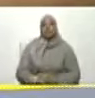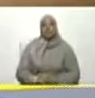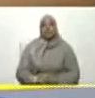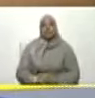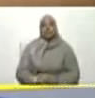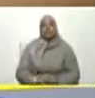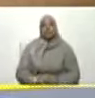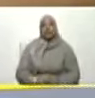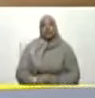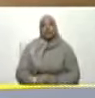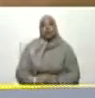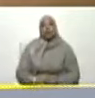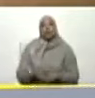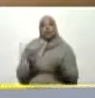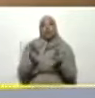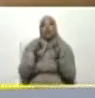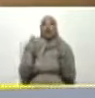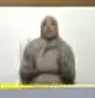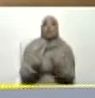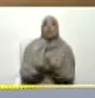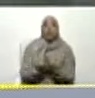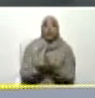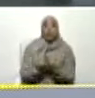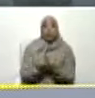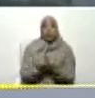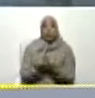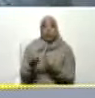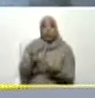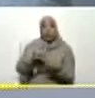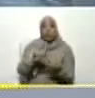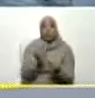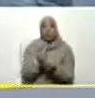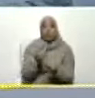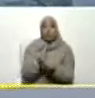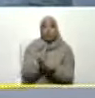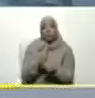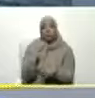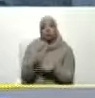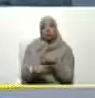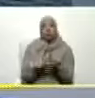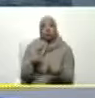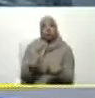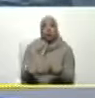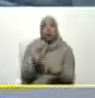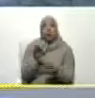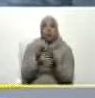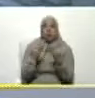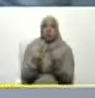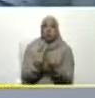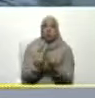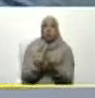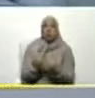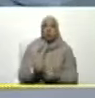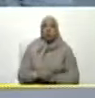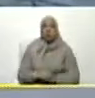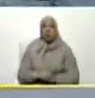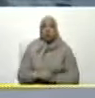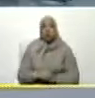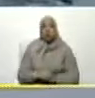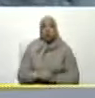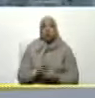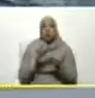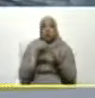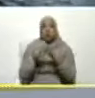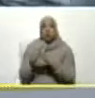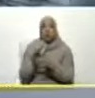Hay una cantidad grande de familias en refugios, tanto familiares,